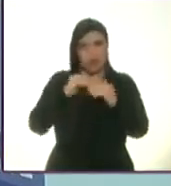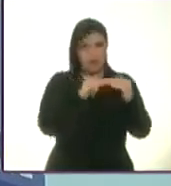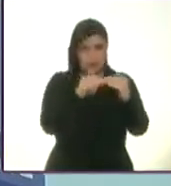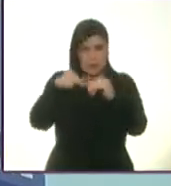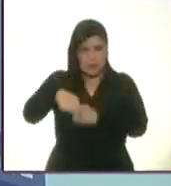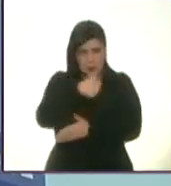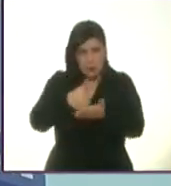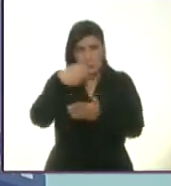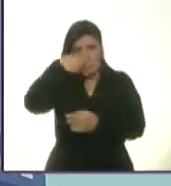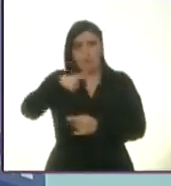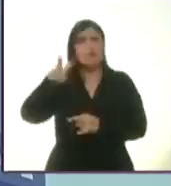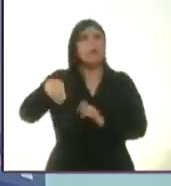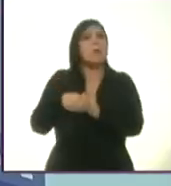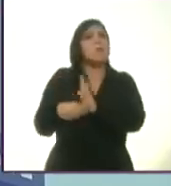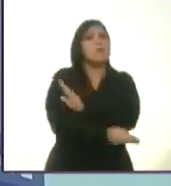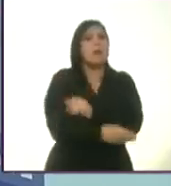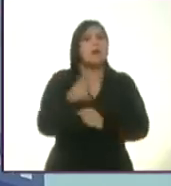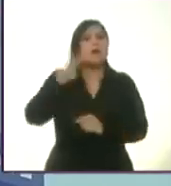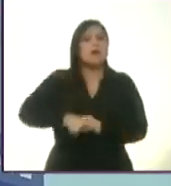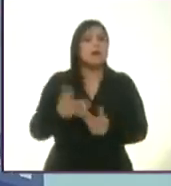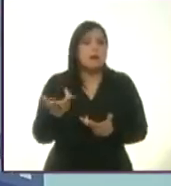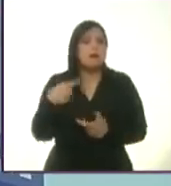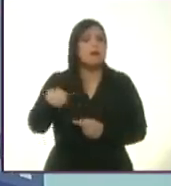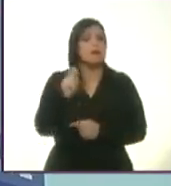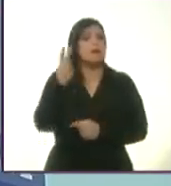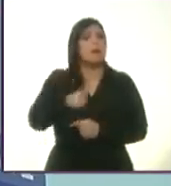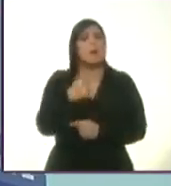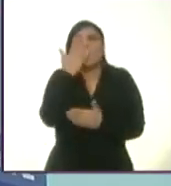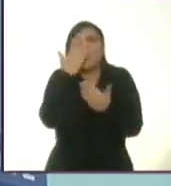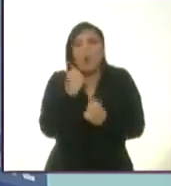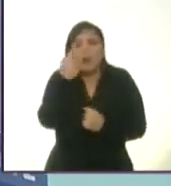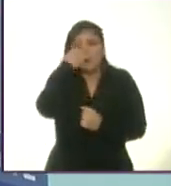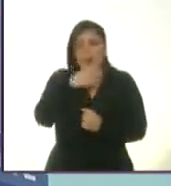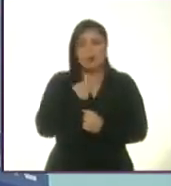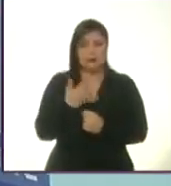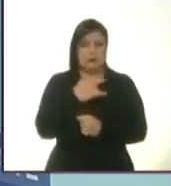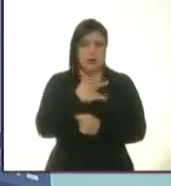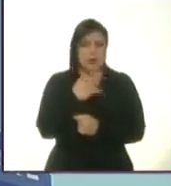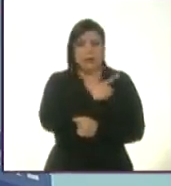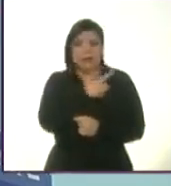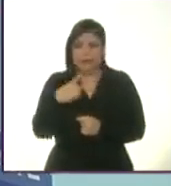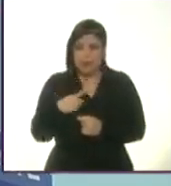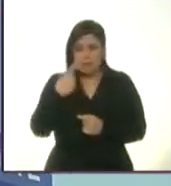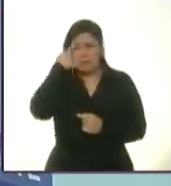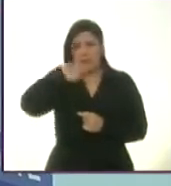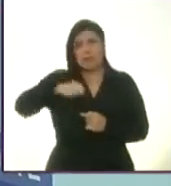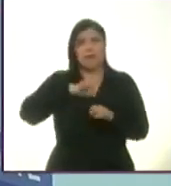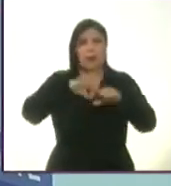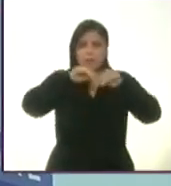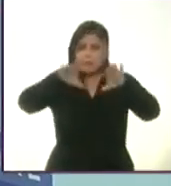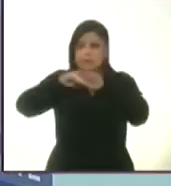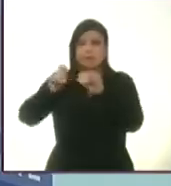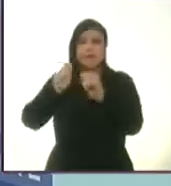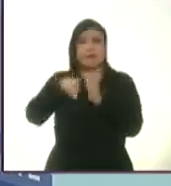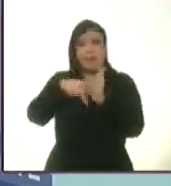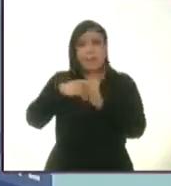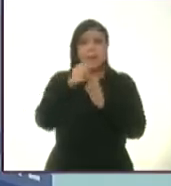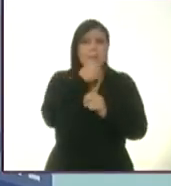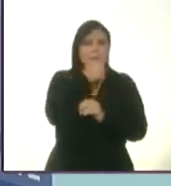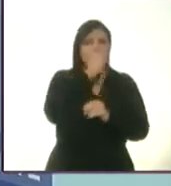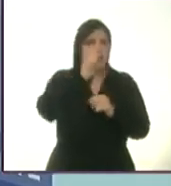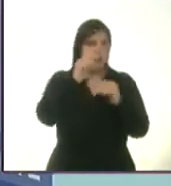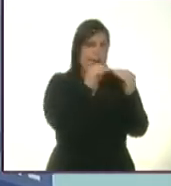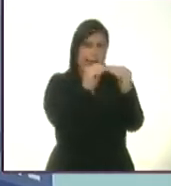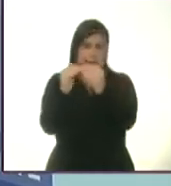omiso y no ha exigido que los medios de comunicación den una cobertura equitativa a todos los